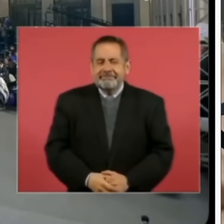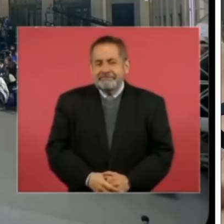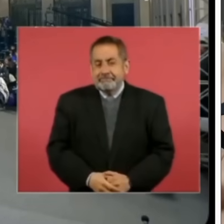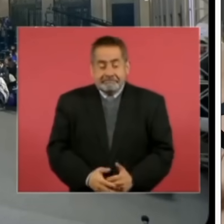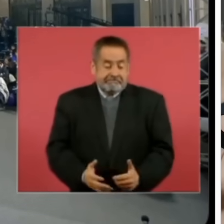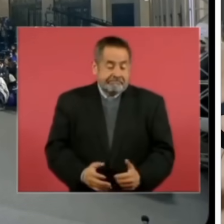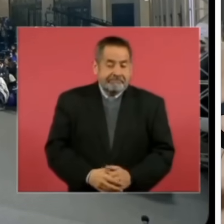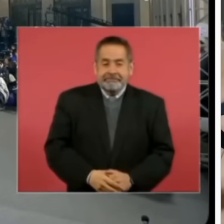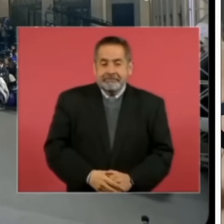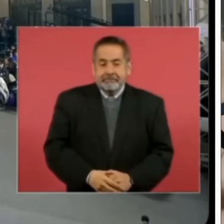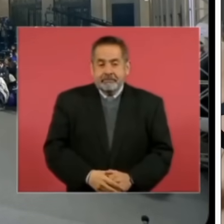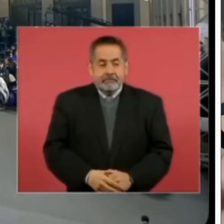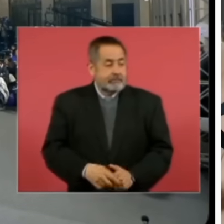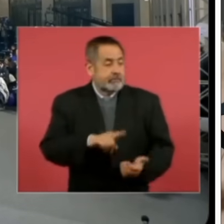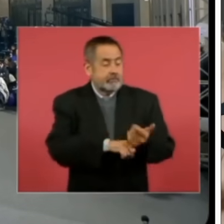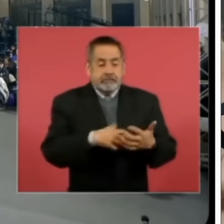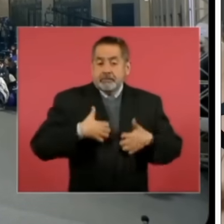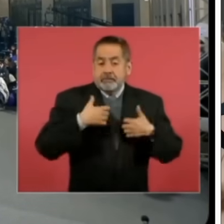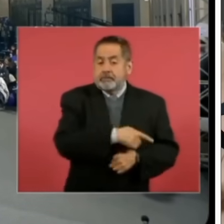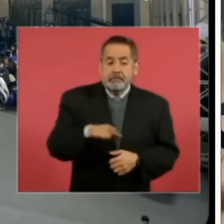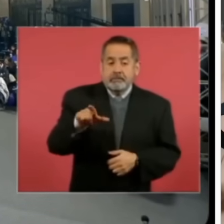a Loret,